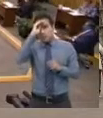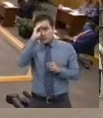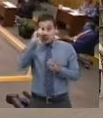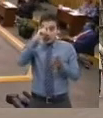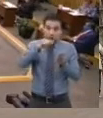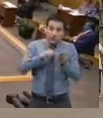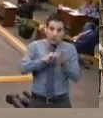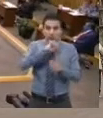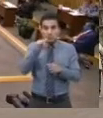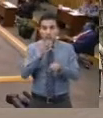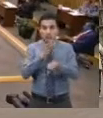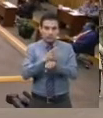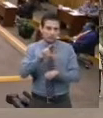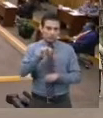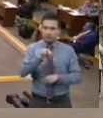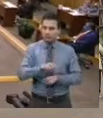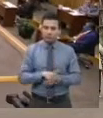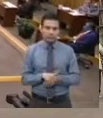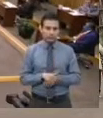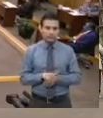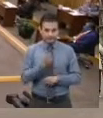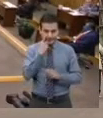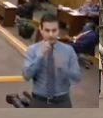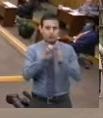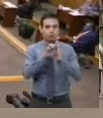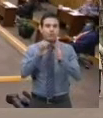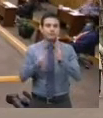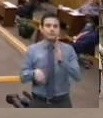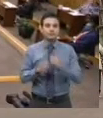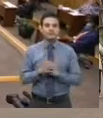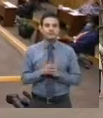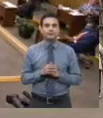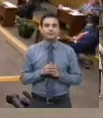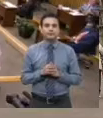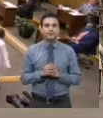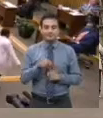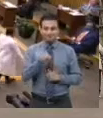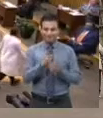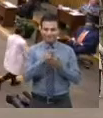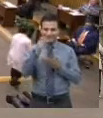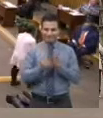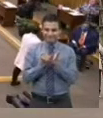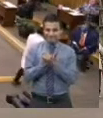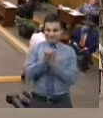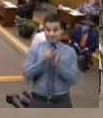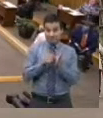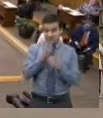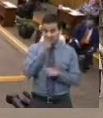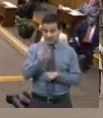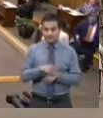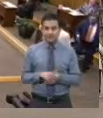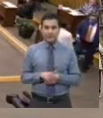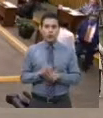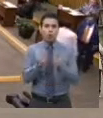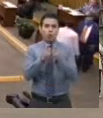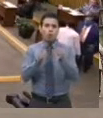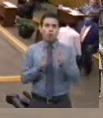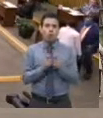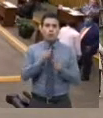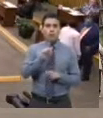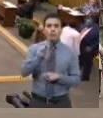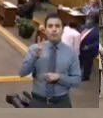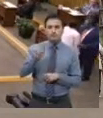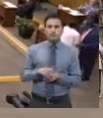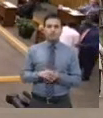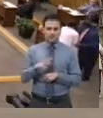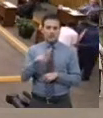que piensa que se dijo entre líneas. Por ejemplo, en la resolución dice, el partido, a través de sus